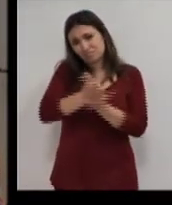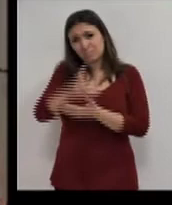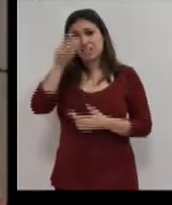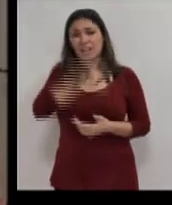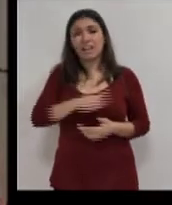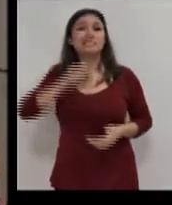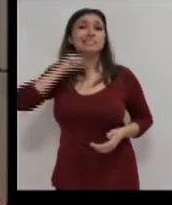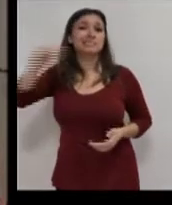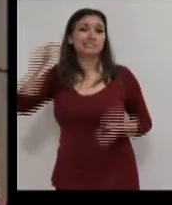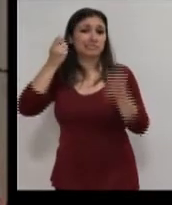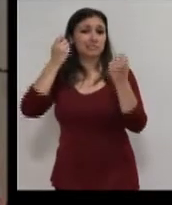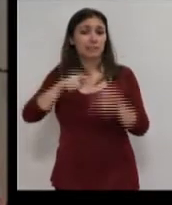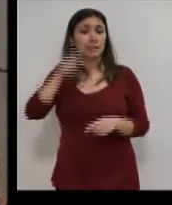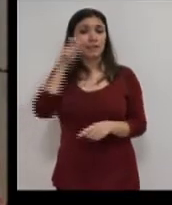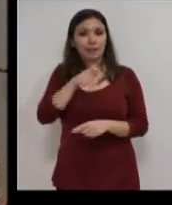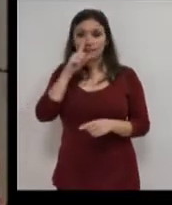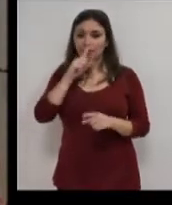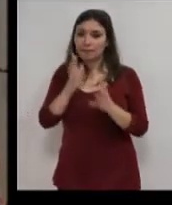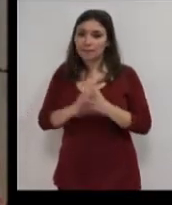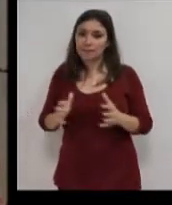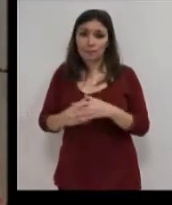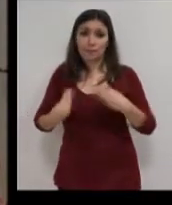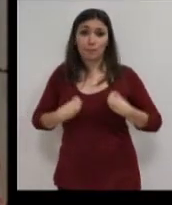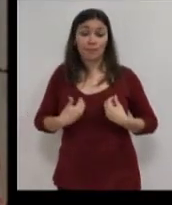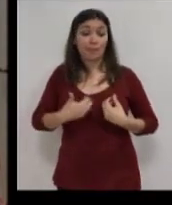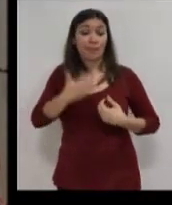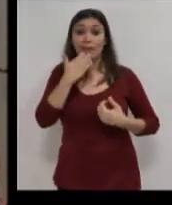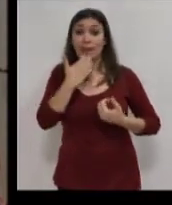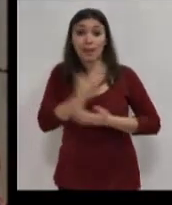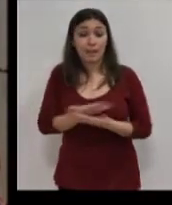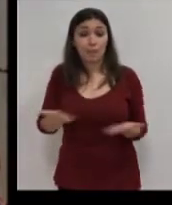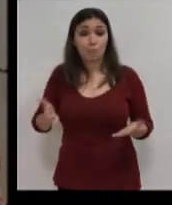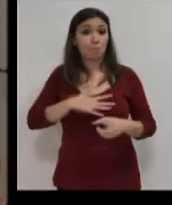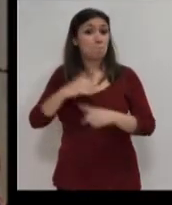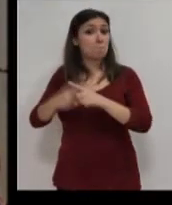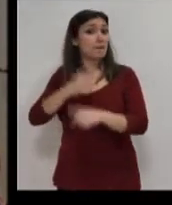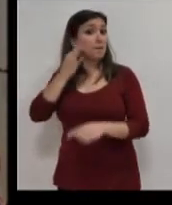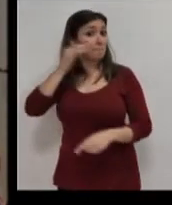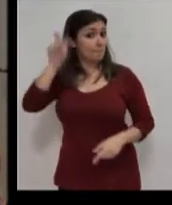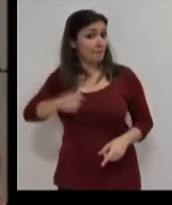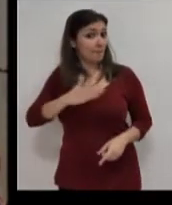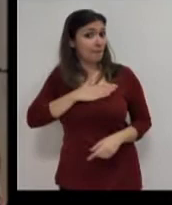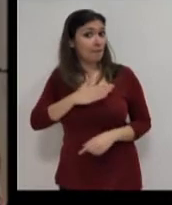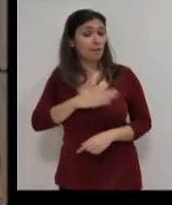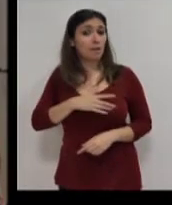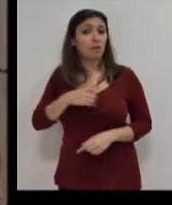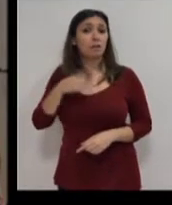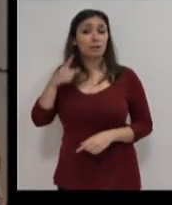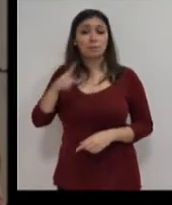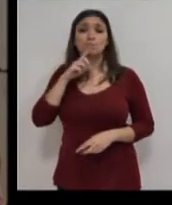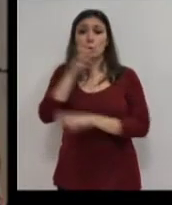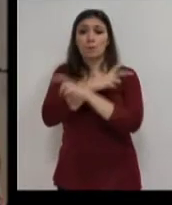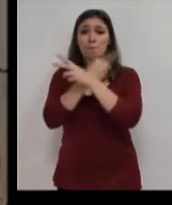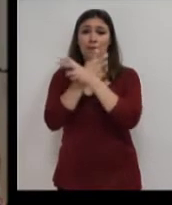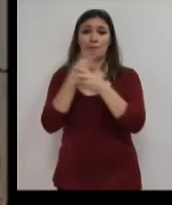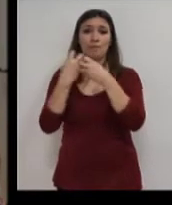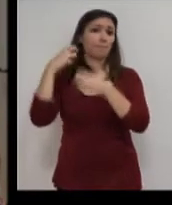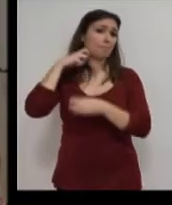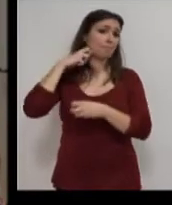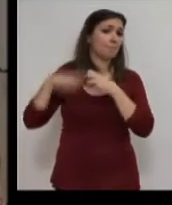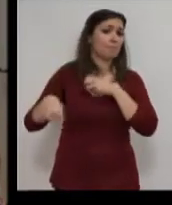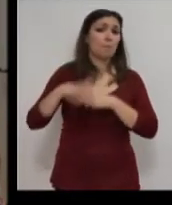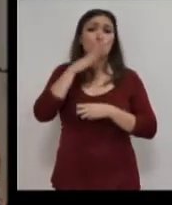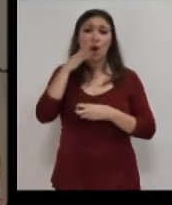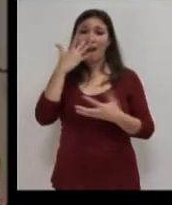campo infinito, abren a la gente unas posibilidades, a la gente que ha estado esperando toda su vida. Yo, por ejemplo, tengo una prima